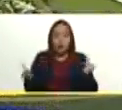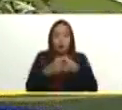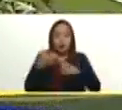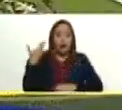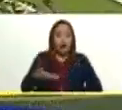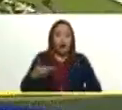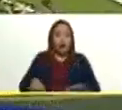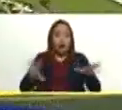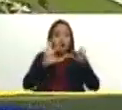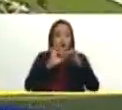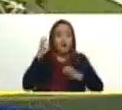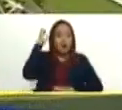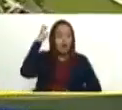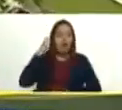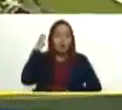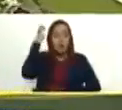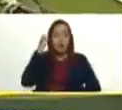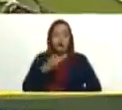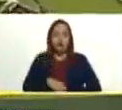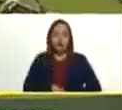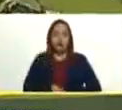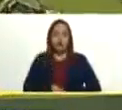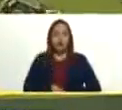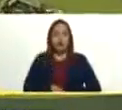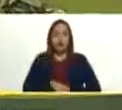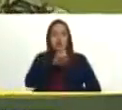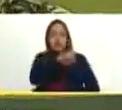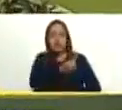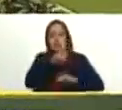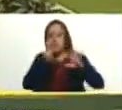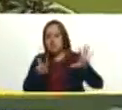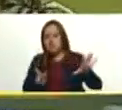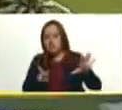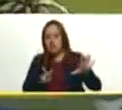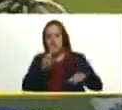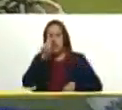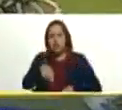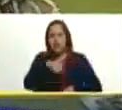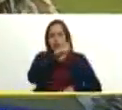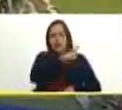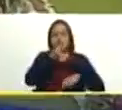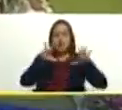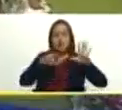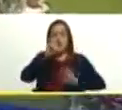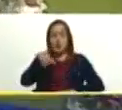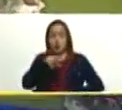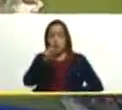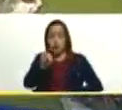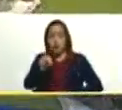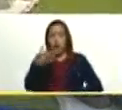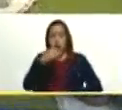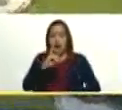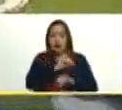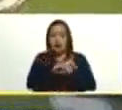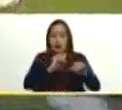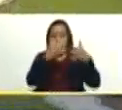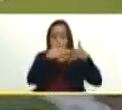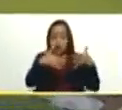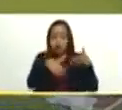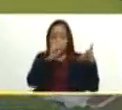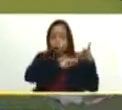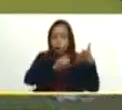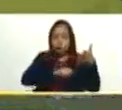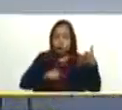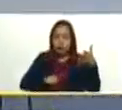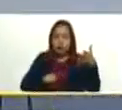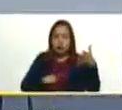Unión Europea, el 17 y el 18 de julio. Y estamos culminando la declaración. Y me